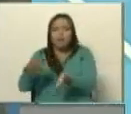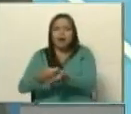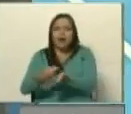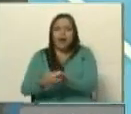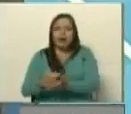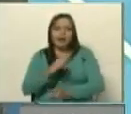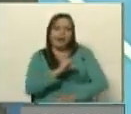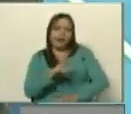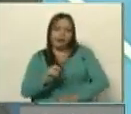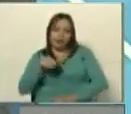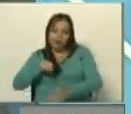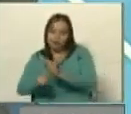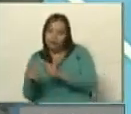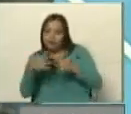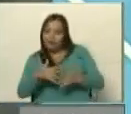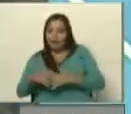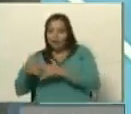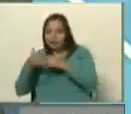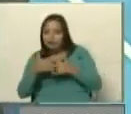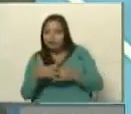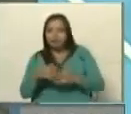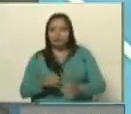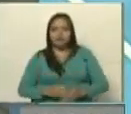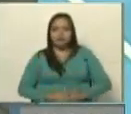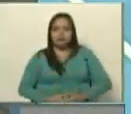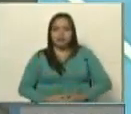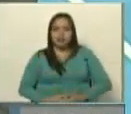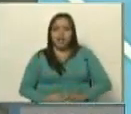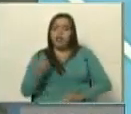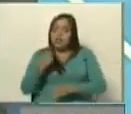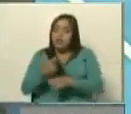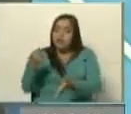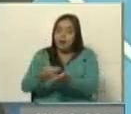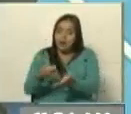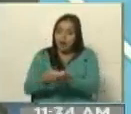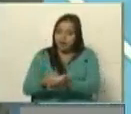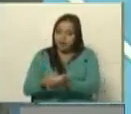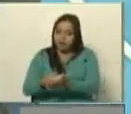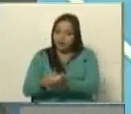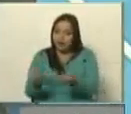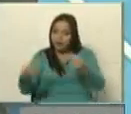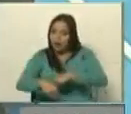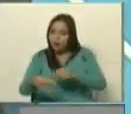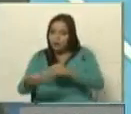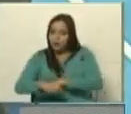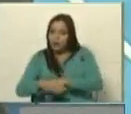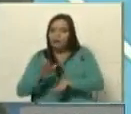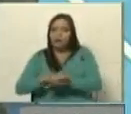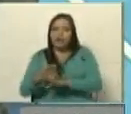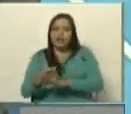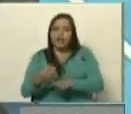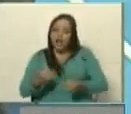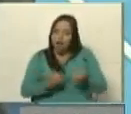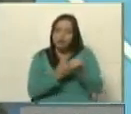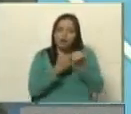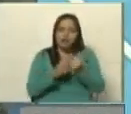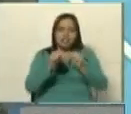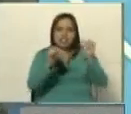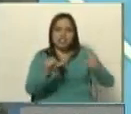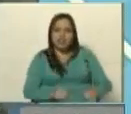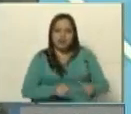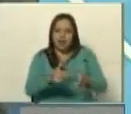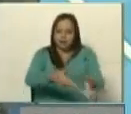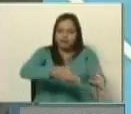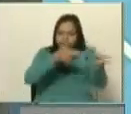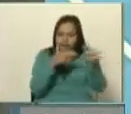Unidos es que pague tus impuestos. No importa lo demás que tú hagas, pero tiene que pagar tus impuestos. Porque son el sostén de un sistema armamentista,